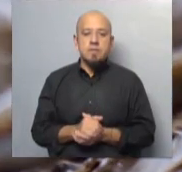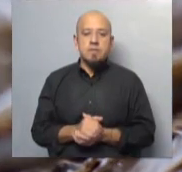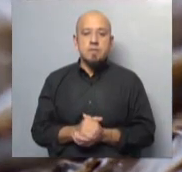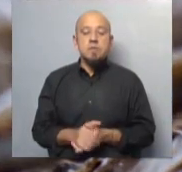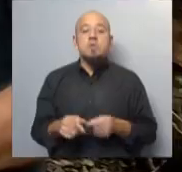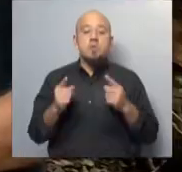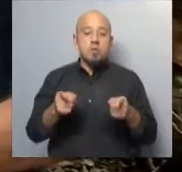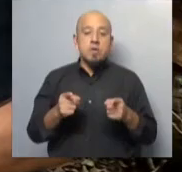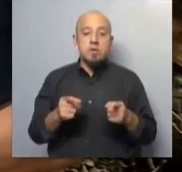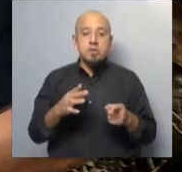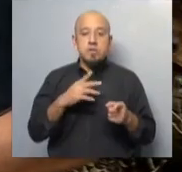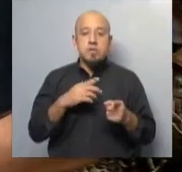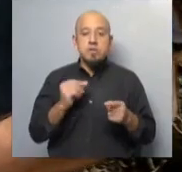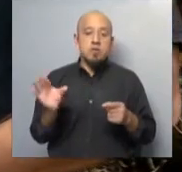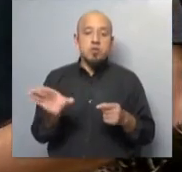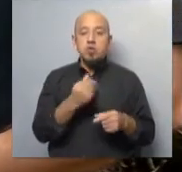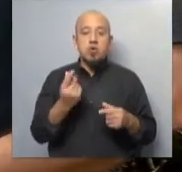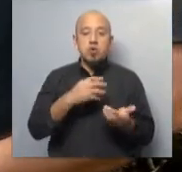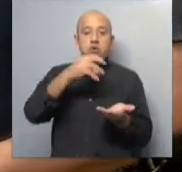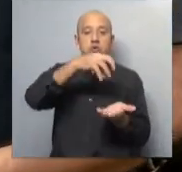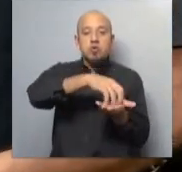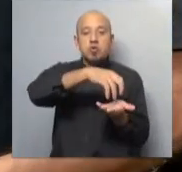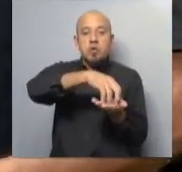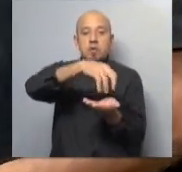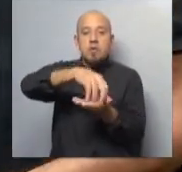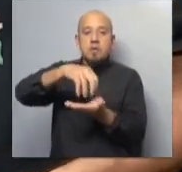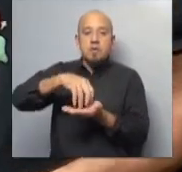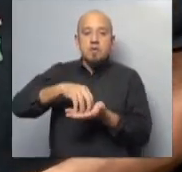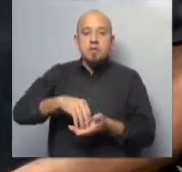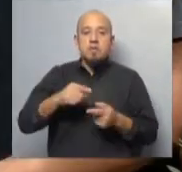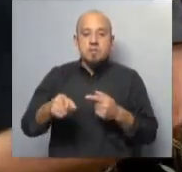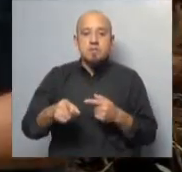Bueno, si ustedes ven, digo, todos los hongos son mágicos y justamente